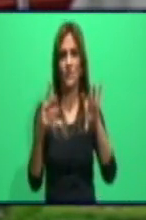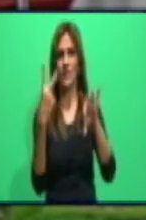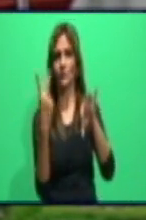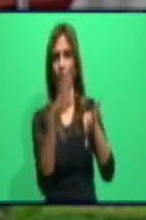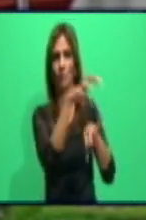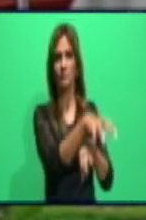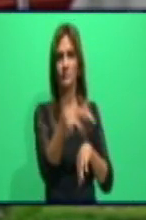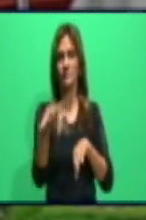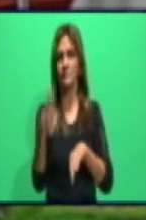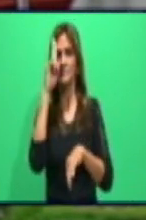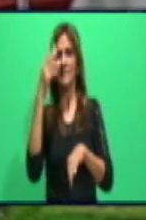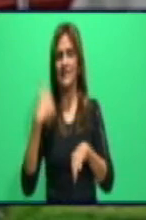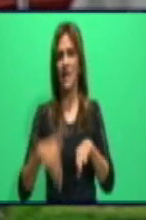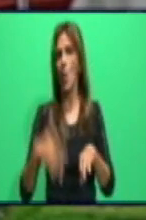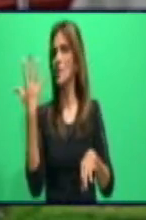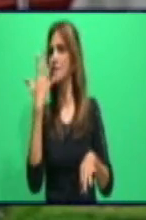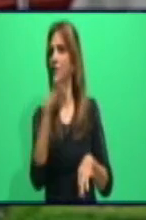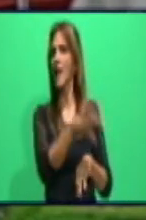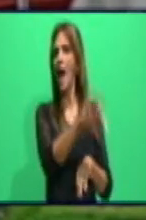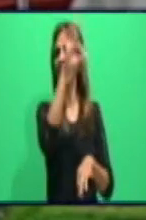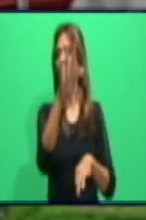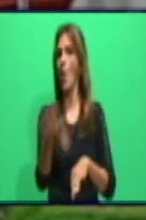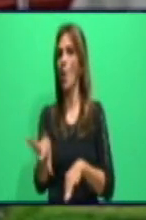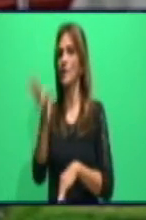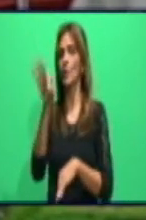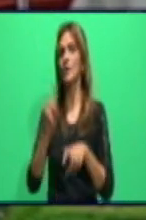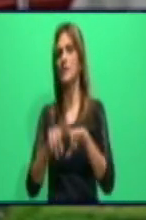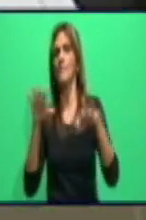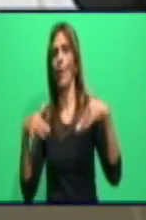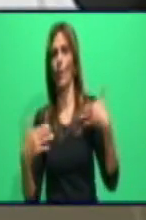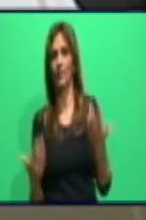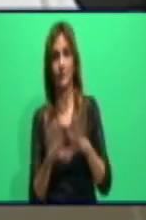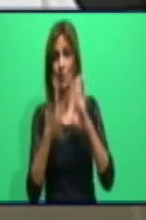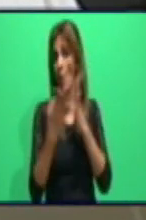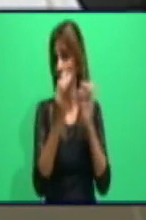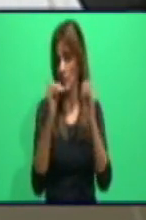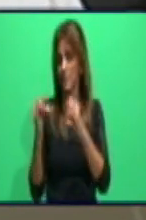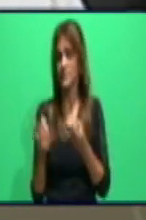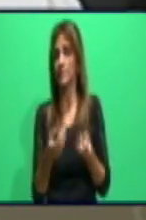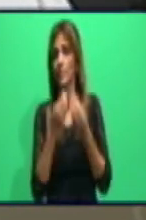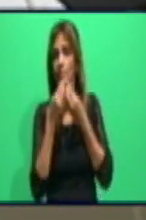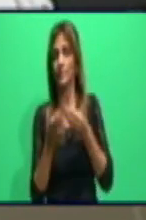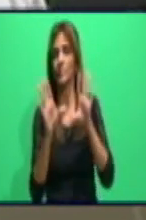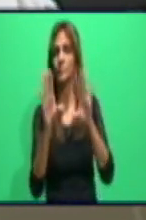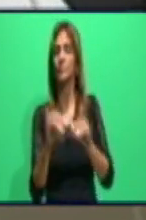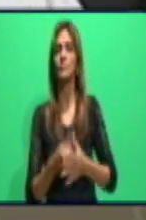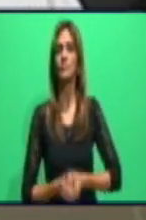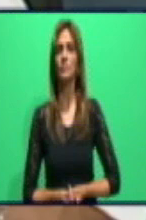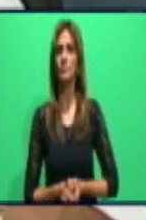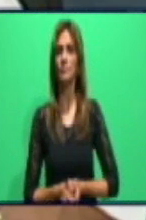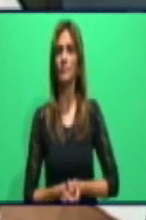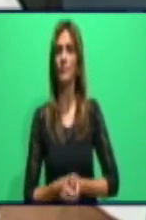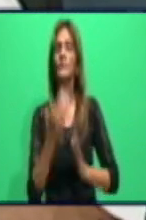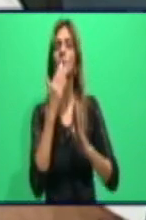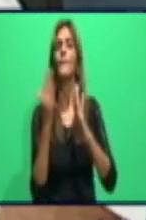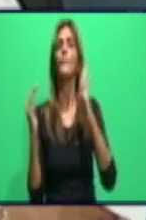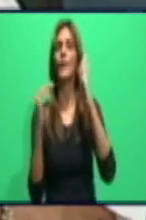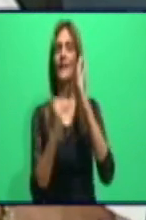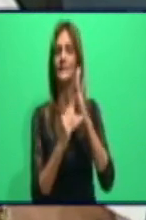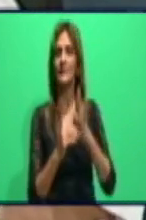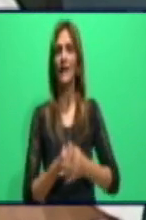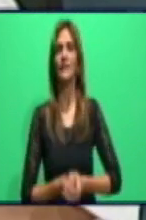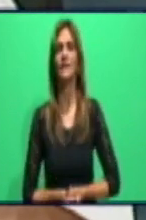escoge esas áreas de salud y por qué bien buenas tardes yunel y en el resto de los compañeros